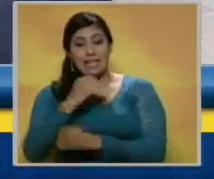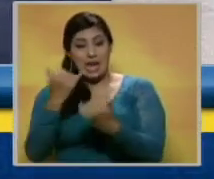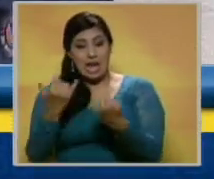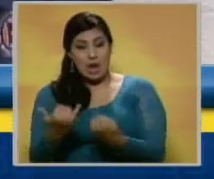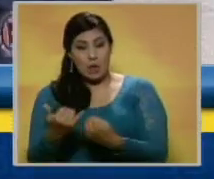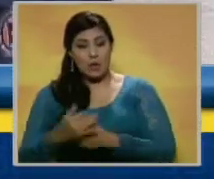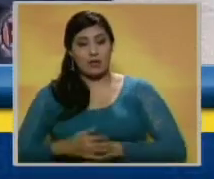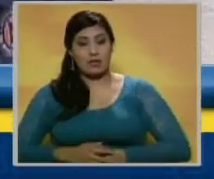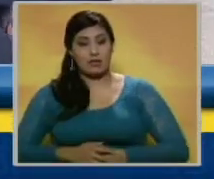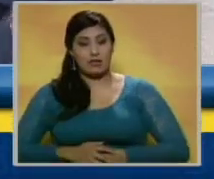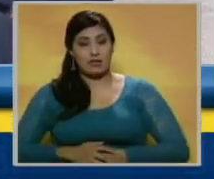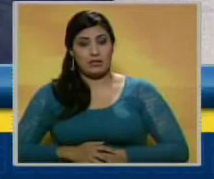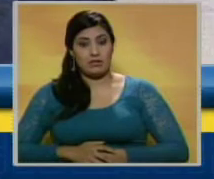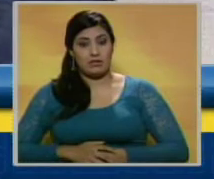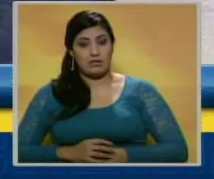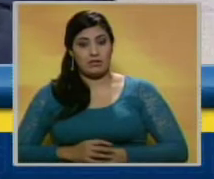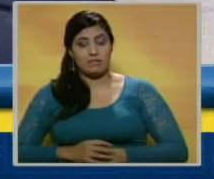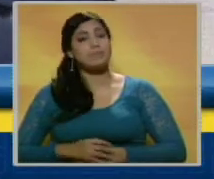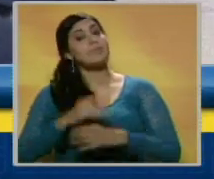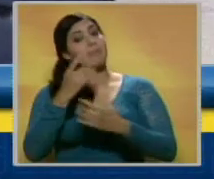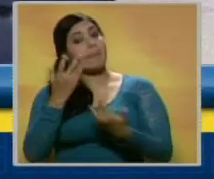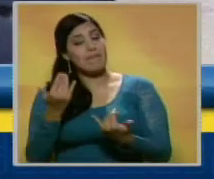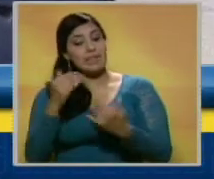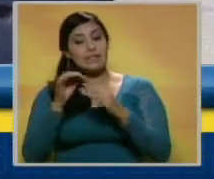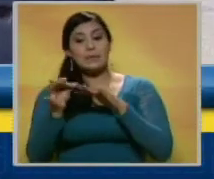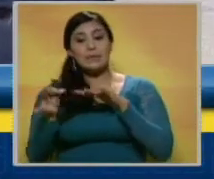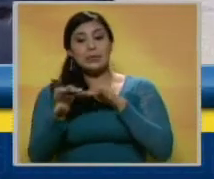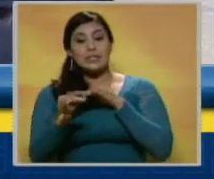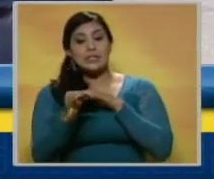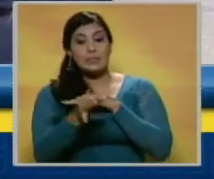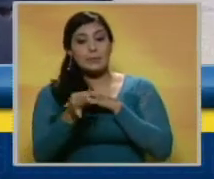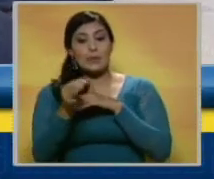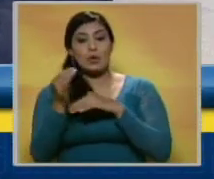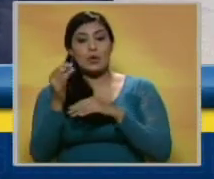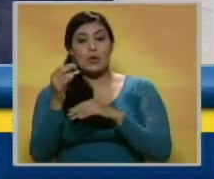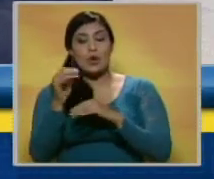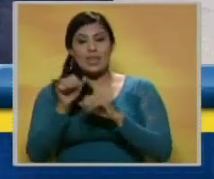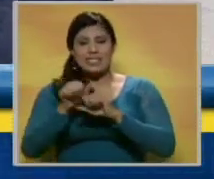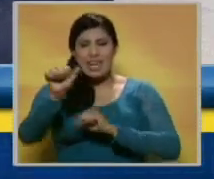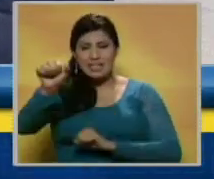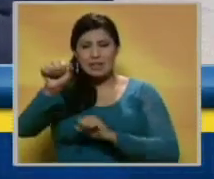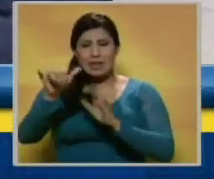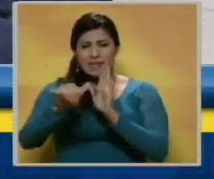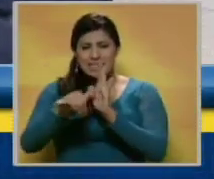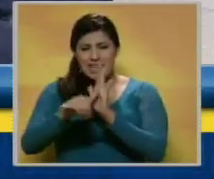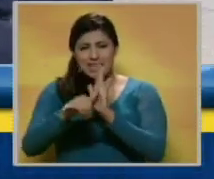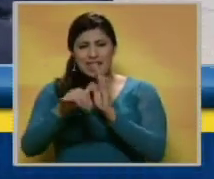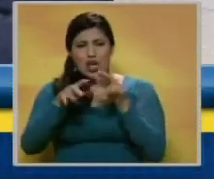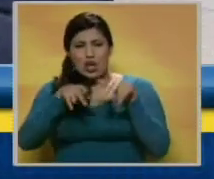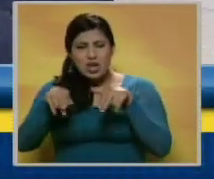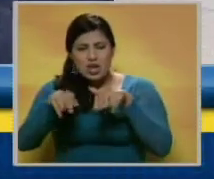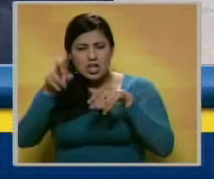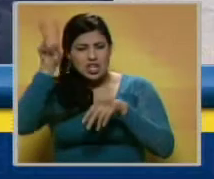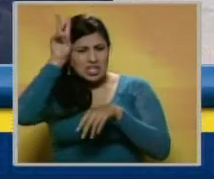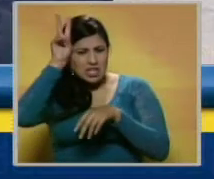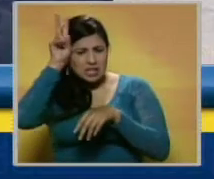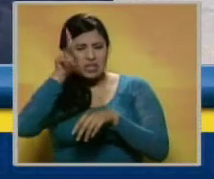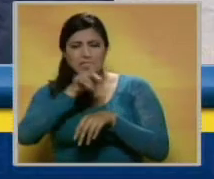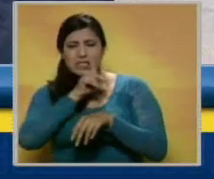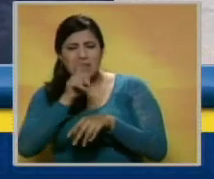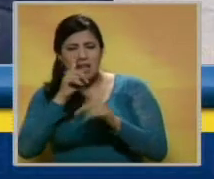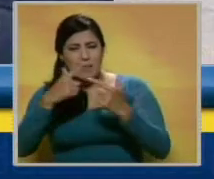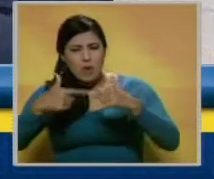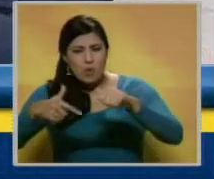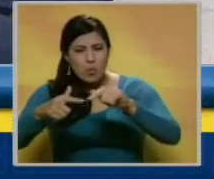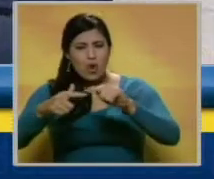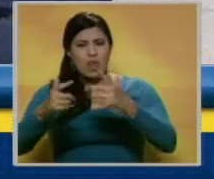¿En qué parte es eso de Táchira? Es en el municipio San Cristóbal, hacia el Chorro del Indio, el municipio Fernández Feo,